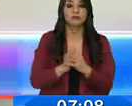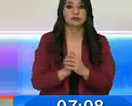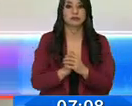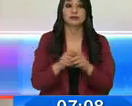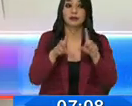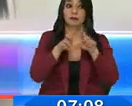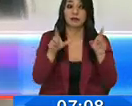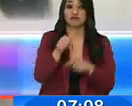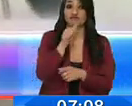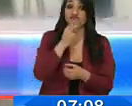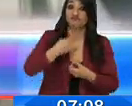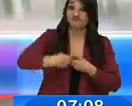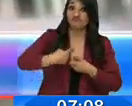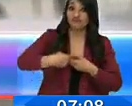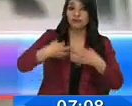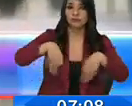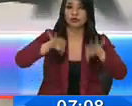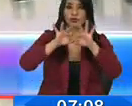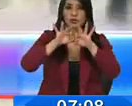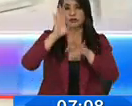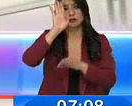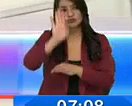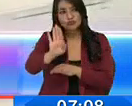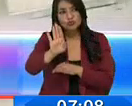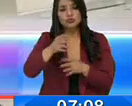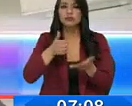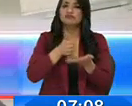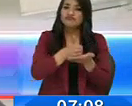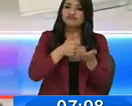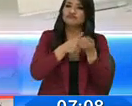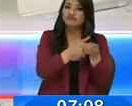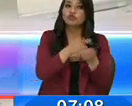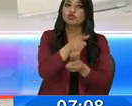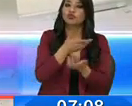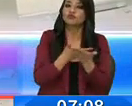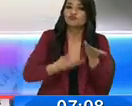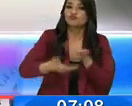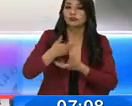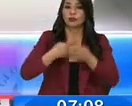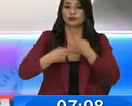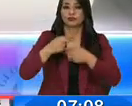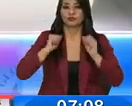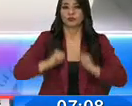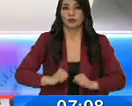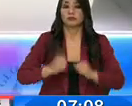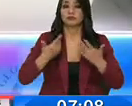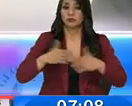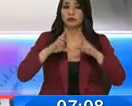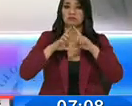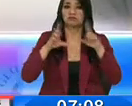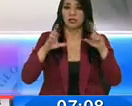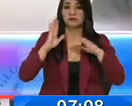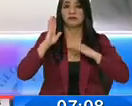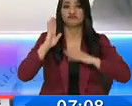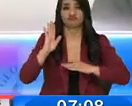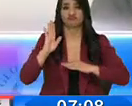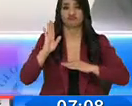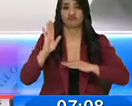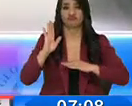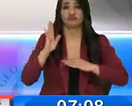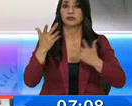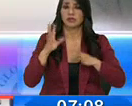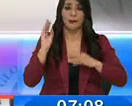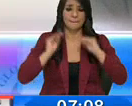empresa privada se busca que incorporen criterios de sostenibilidad en sus modelos de negocio. Hay compromisos, hay muchas empresas que están